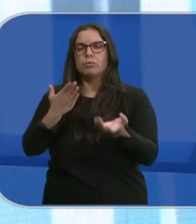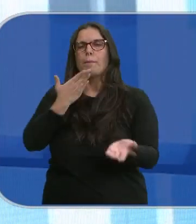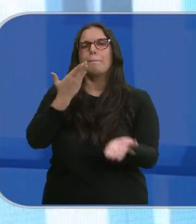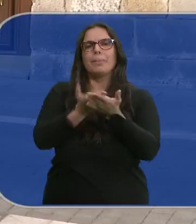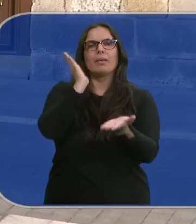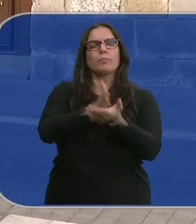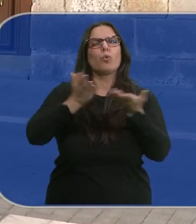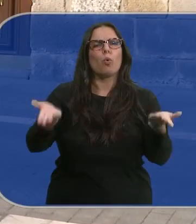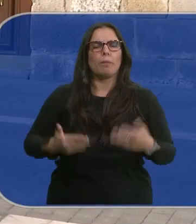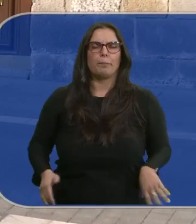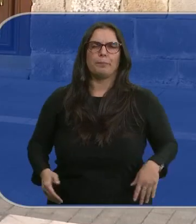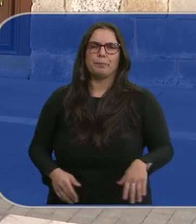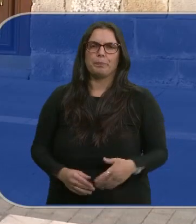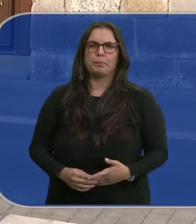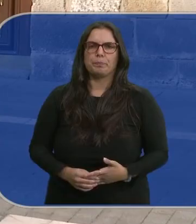solicitado?